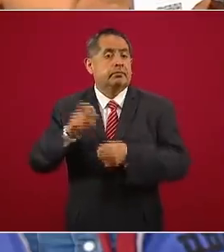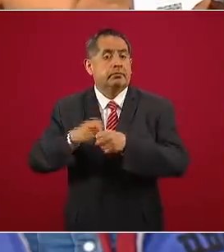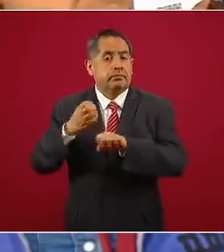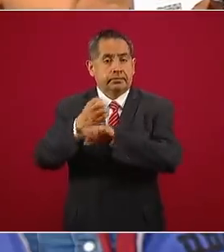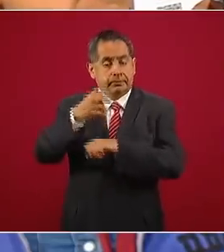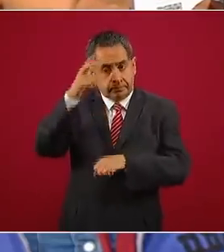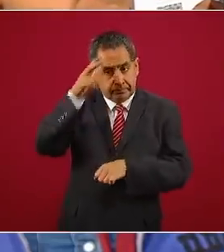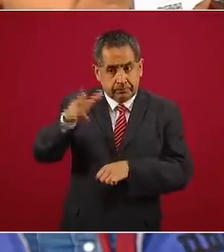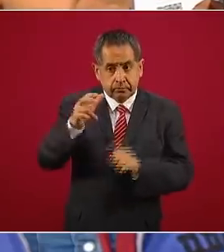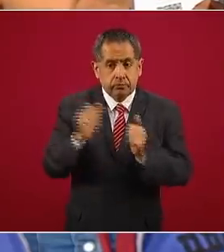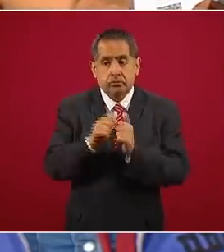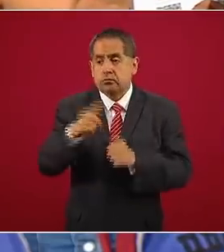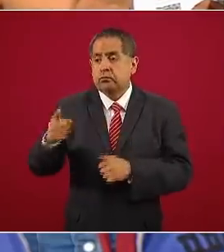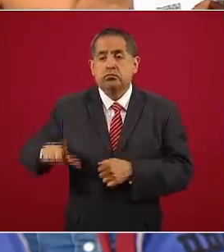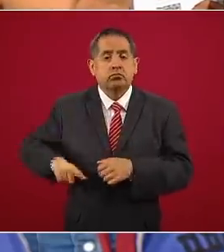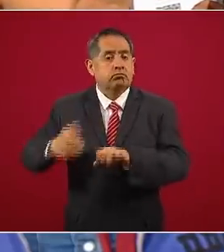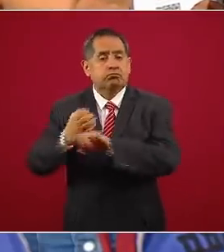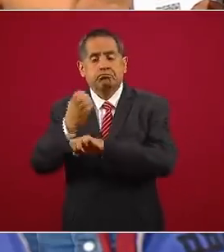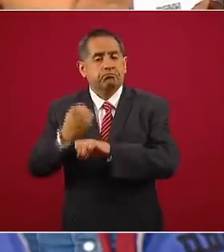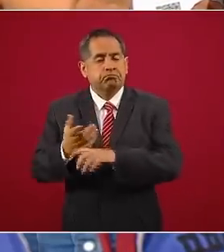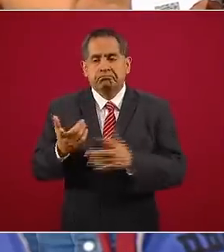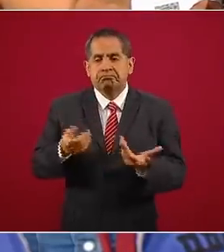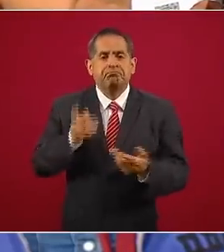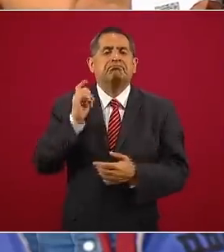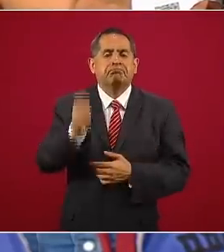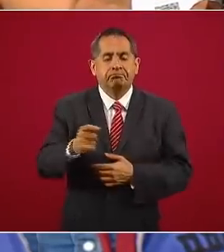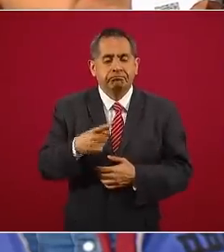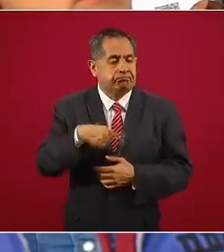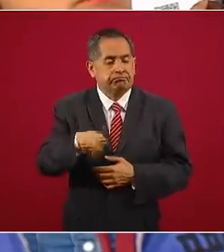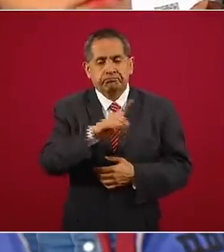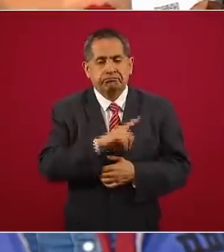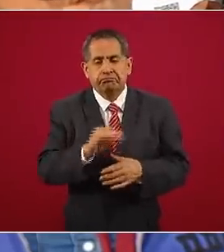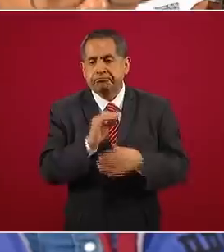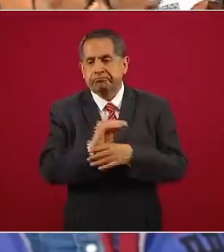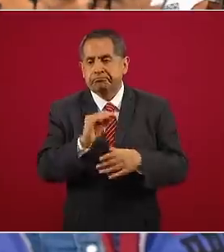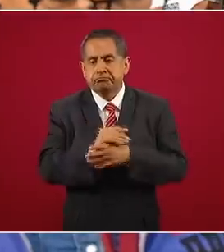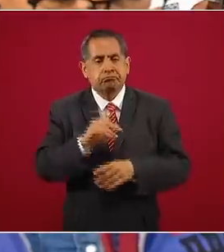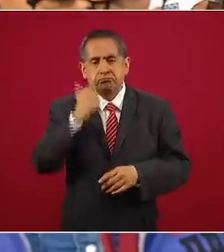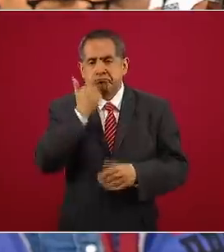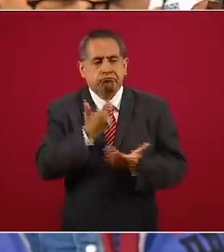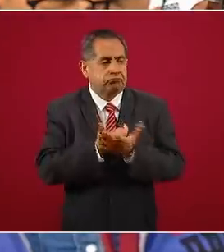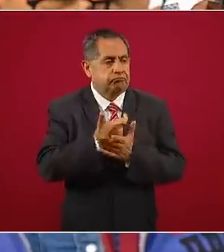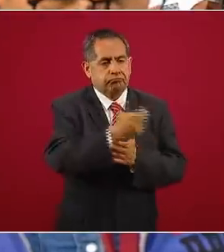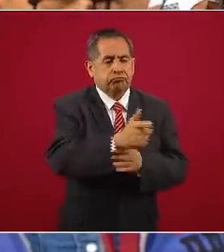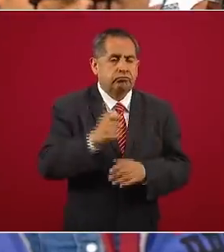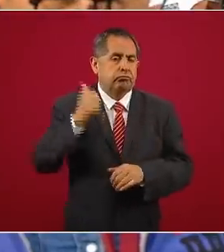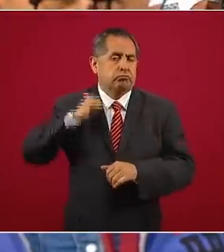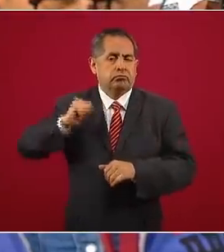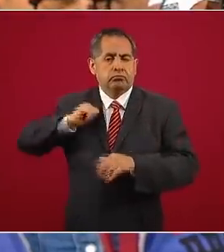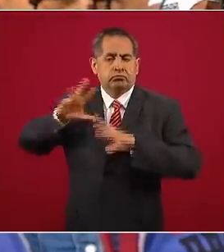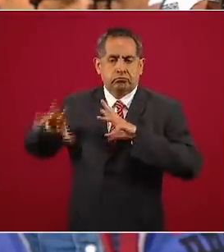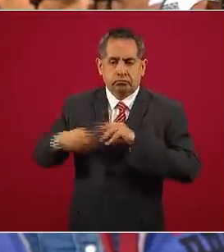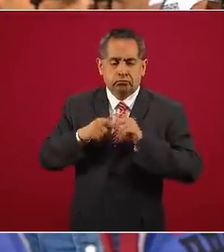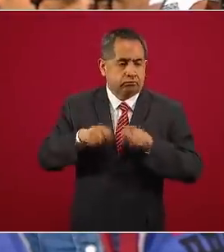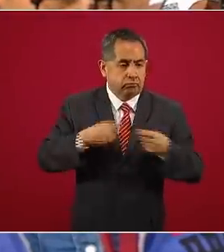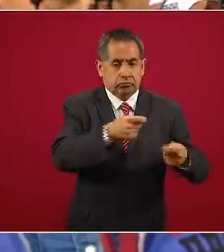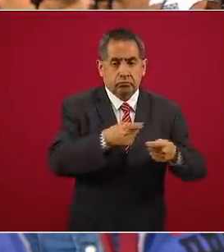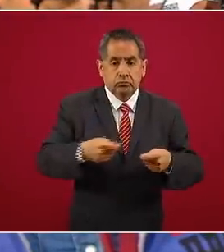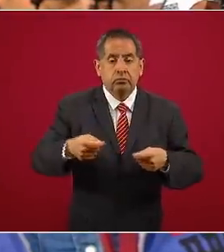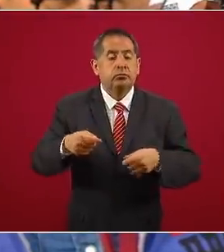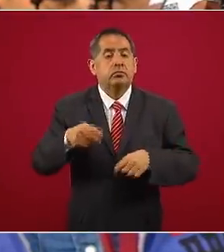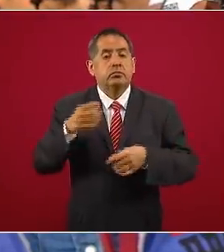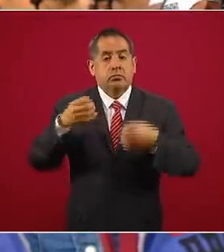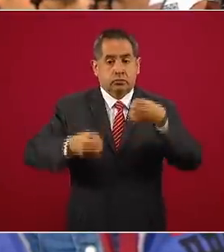junto con el gobierno estatal simple y sencillamente no les quieren pagar su antigüedad laboral en el fisio laboral que se